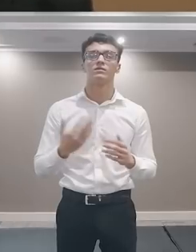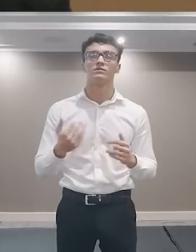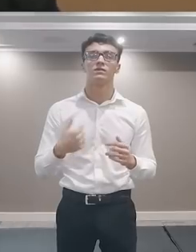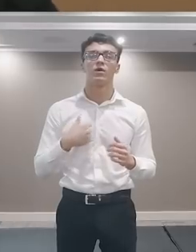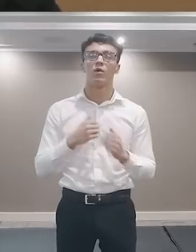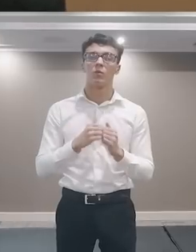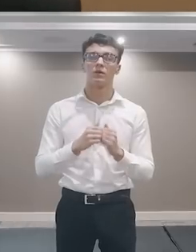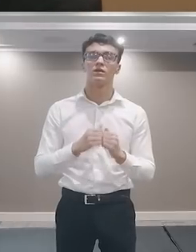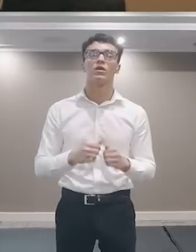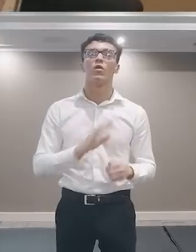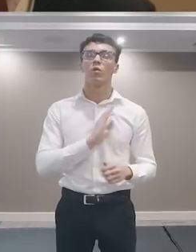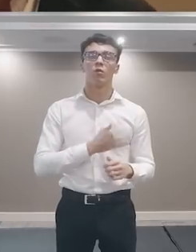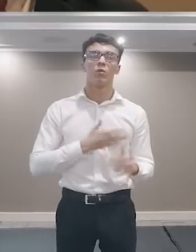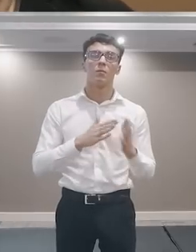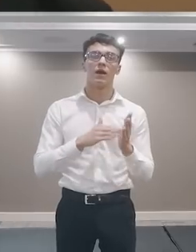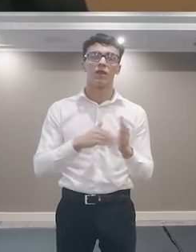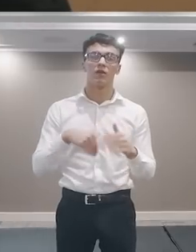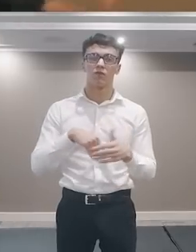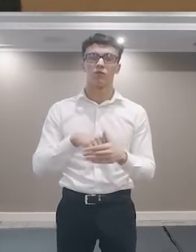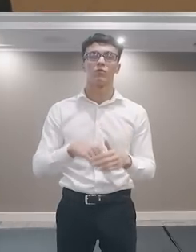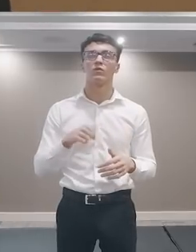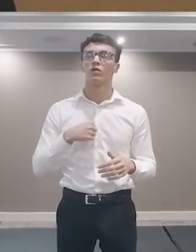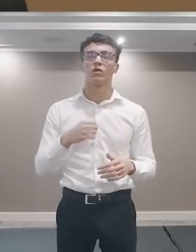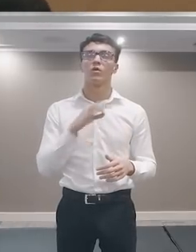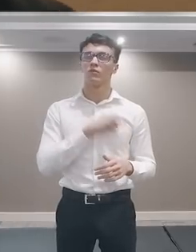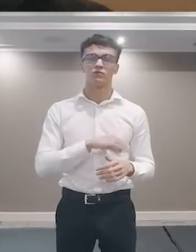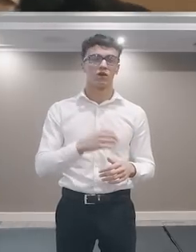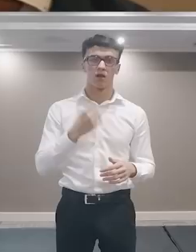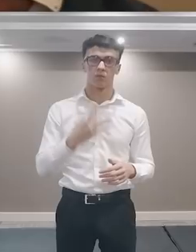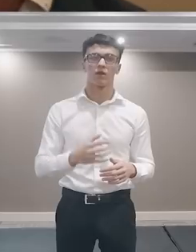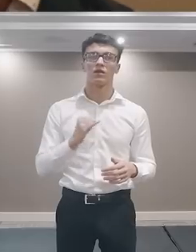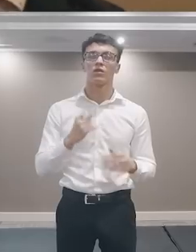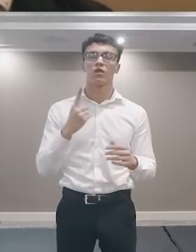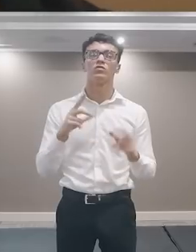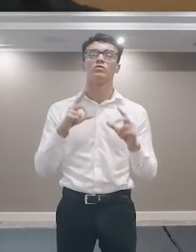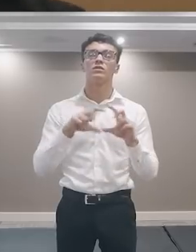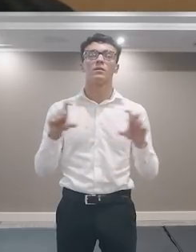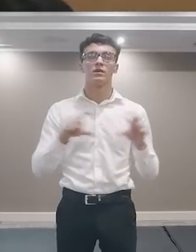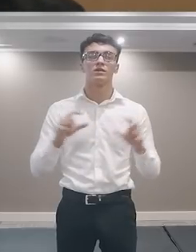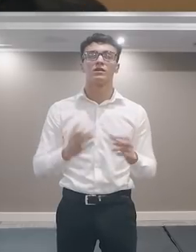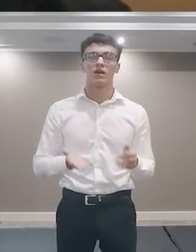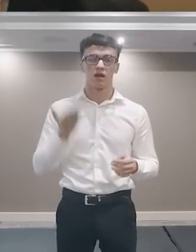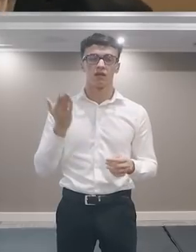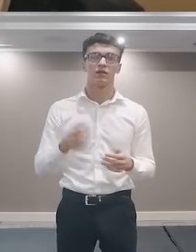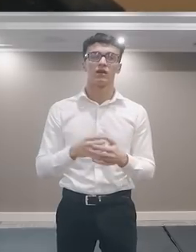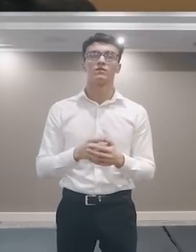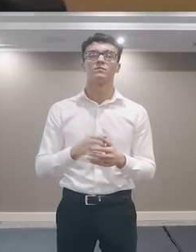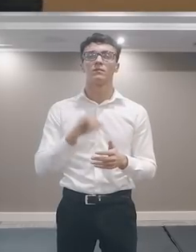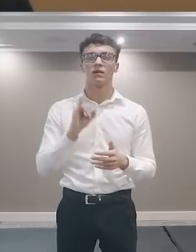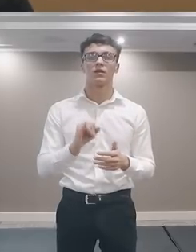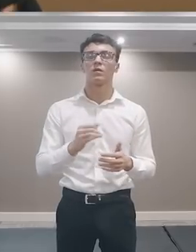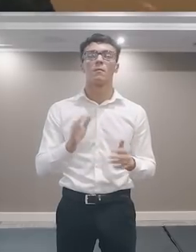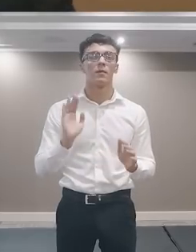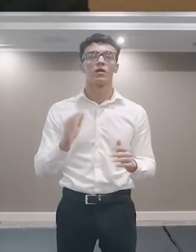a nivel profesional estaba bastante bien tenía dos empresas en activo también aquel momento pero no tenía ni ni